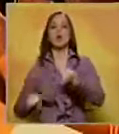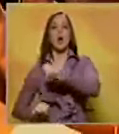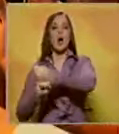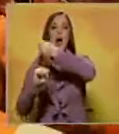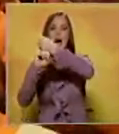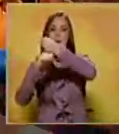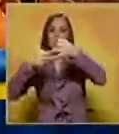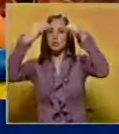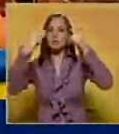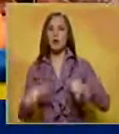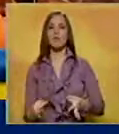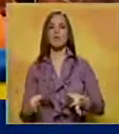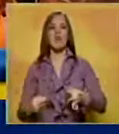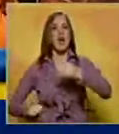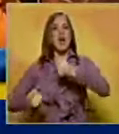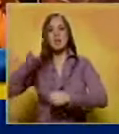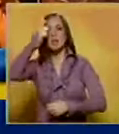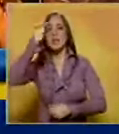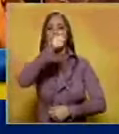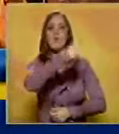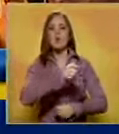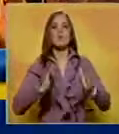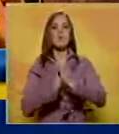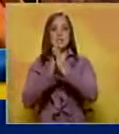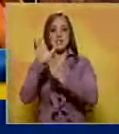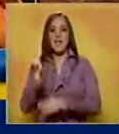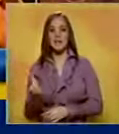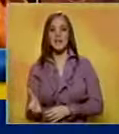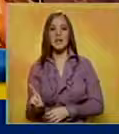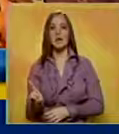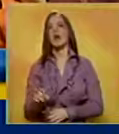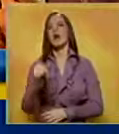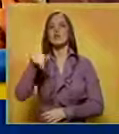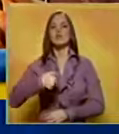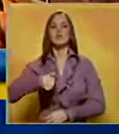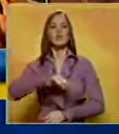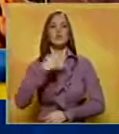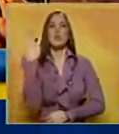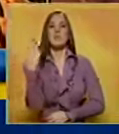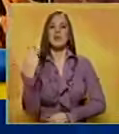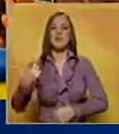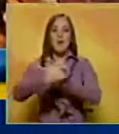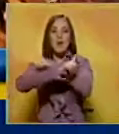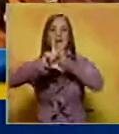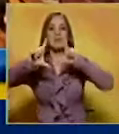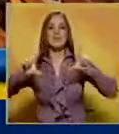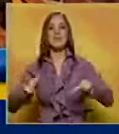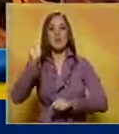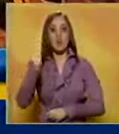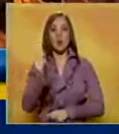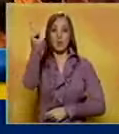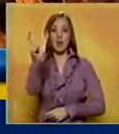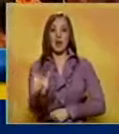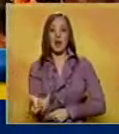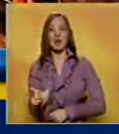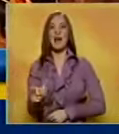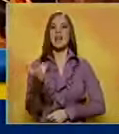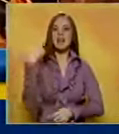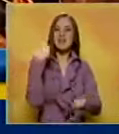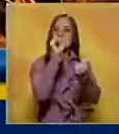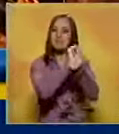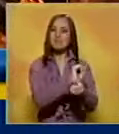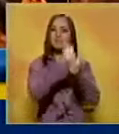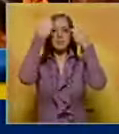San Diego y vamos a solicitar, a exigir la liberación del alcalde privado de